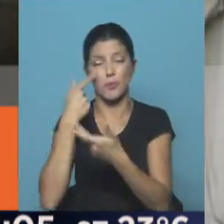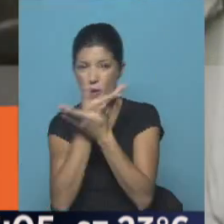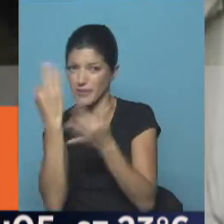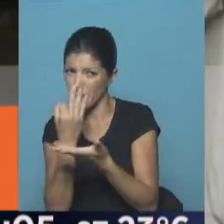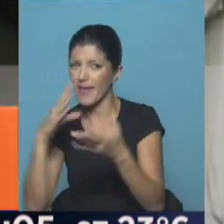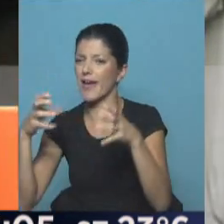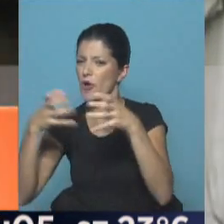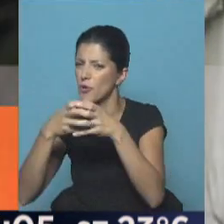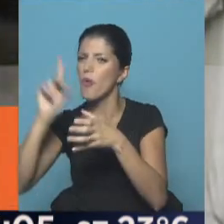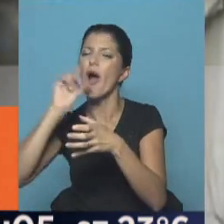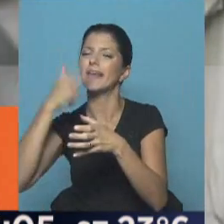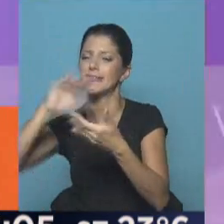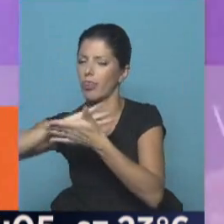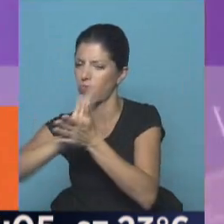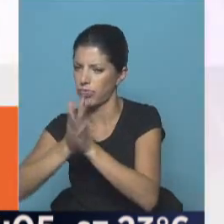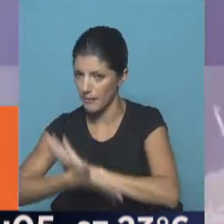cercana.